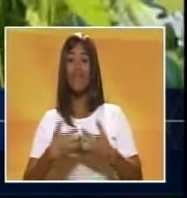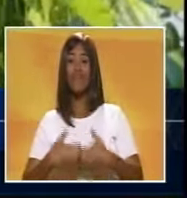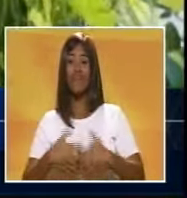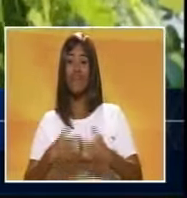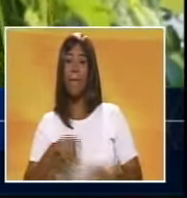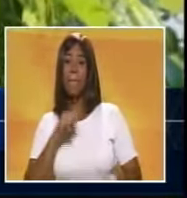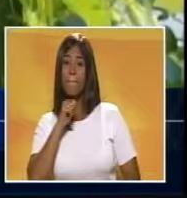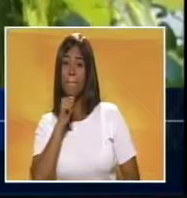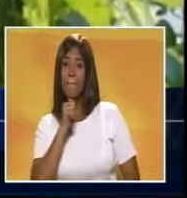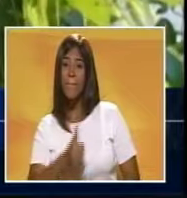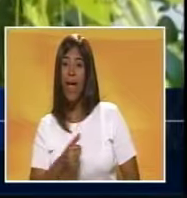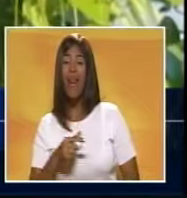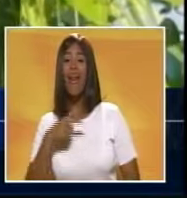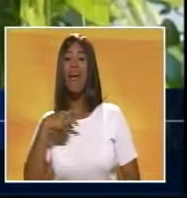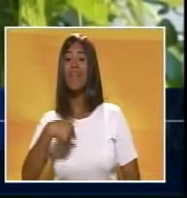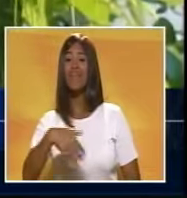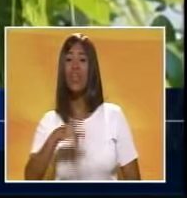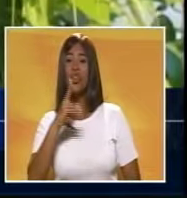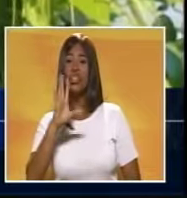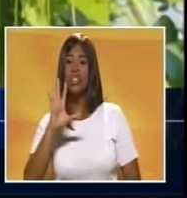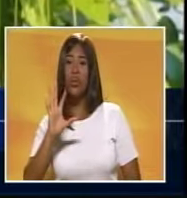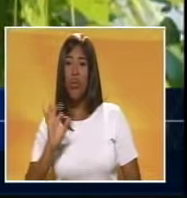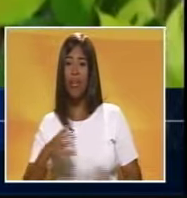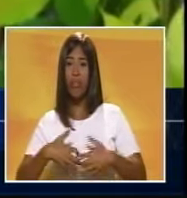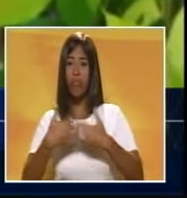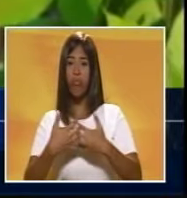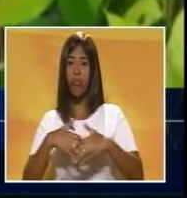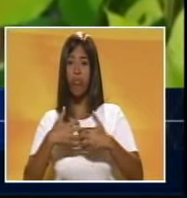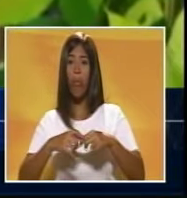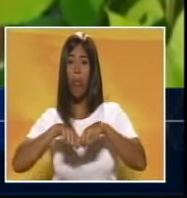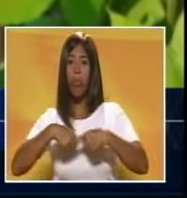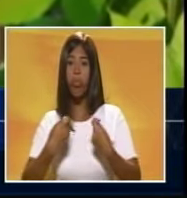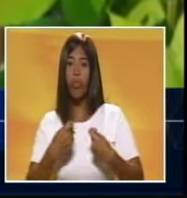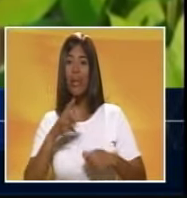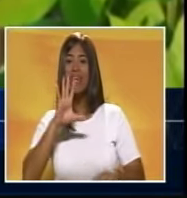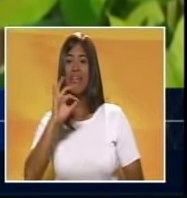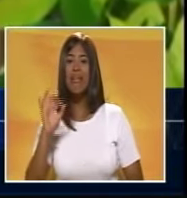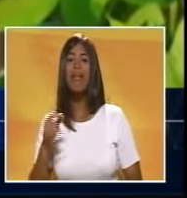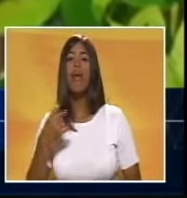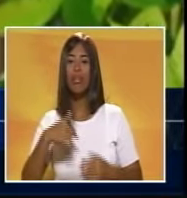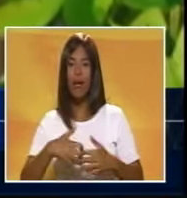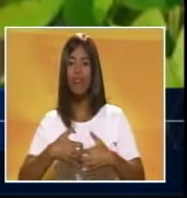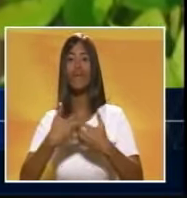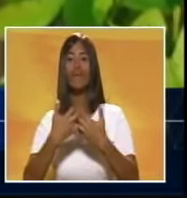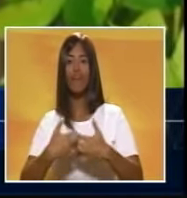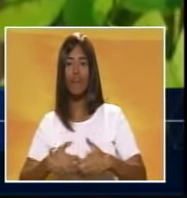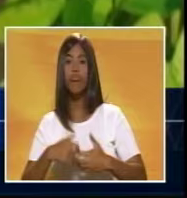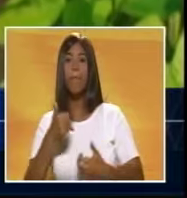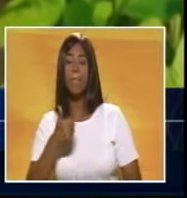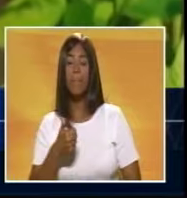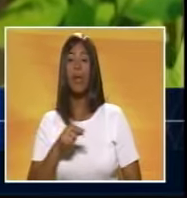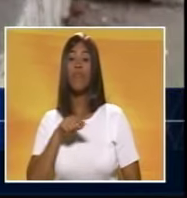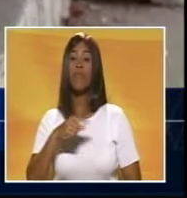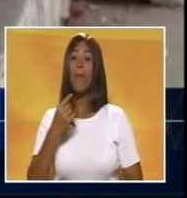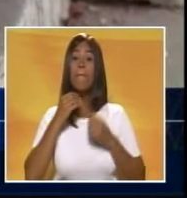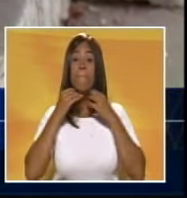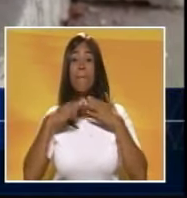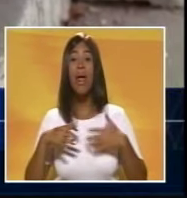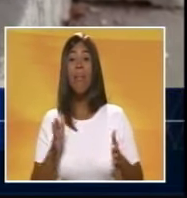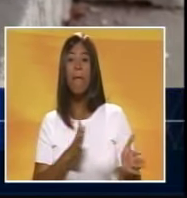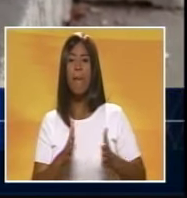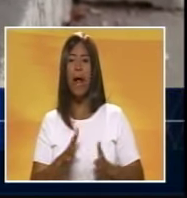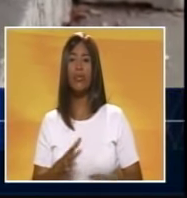250 empresas de las 540 que actualmente se encuentran operativas. Aseguró que las pérdidas solo en el mes de